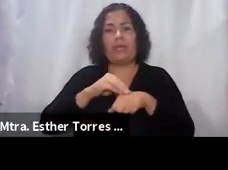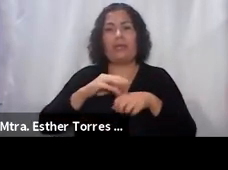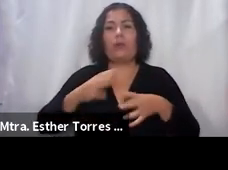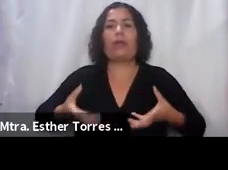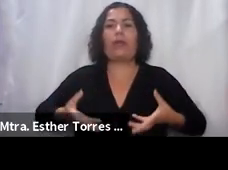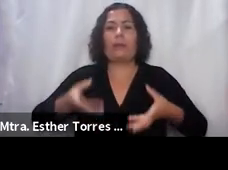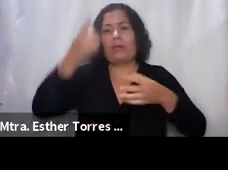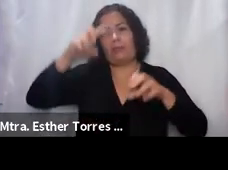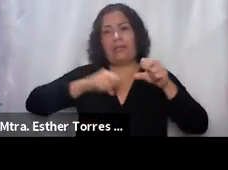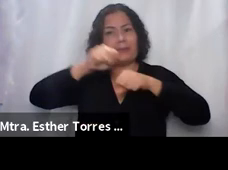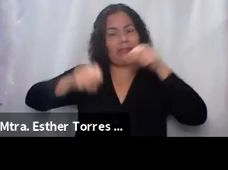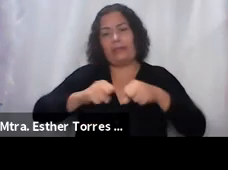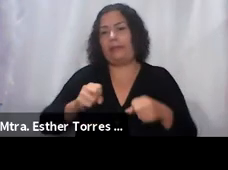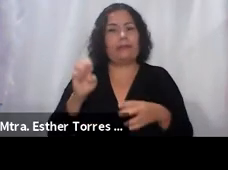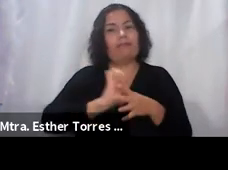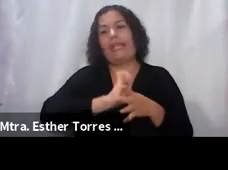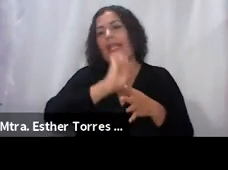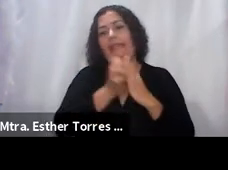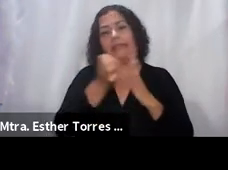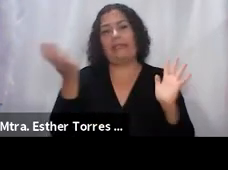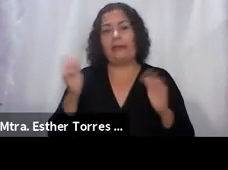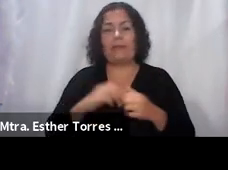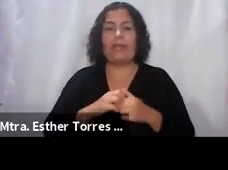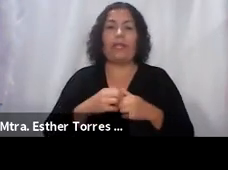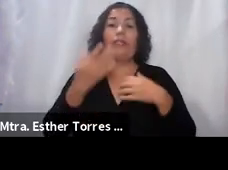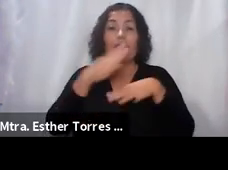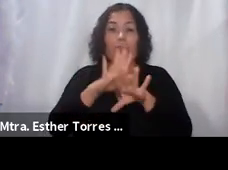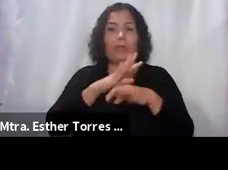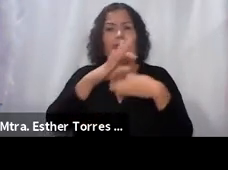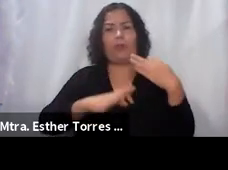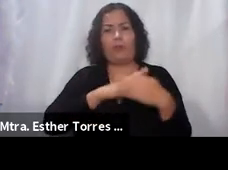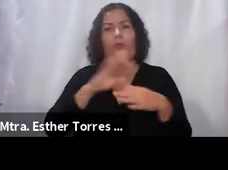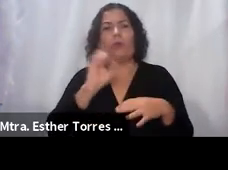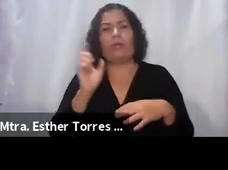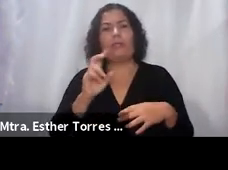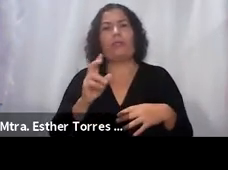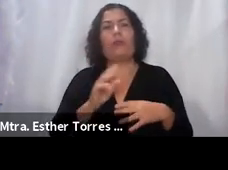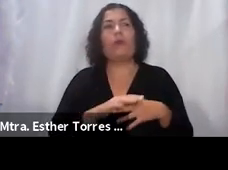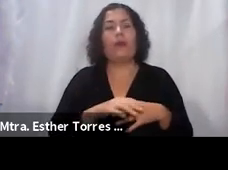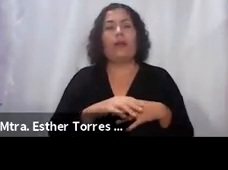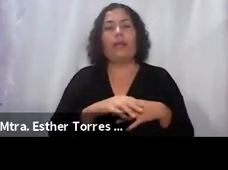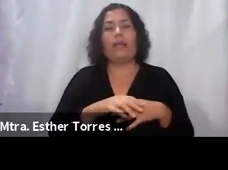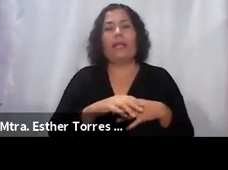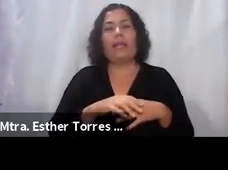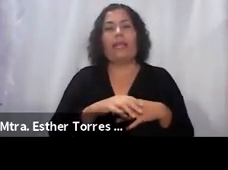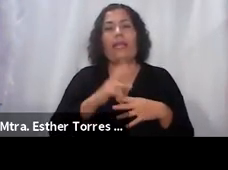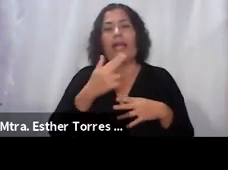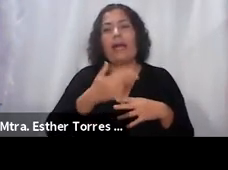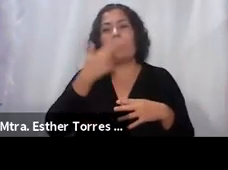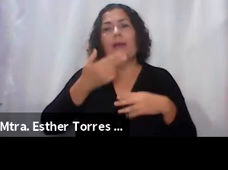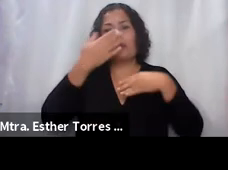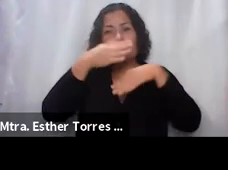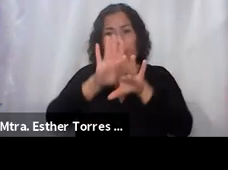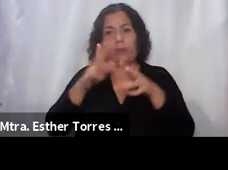etcétera. Y entonces, y sobre todo cuando estamos hablando que tenemos, ¿no? Peatones con diferentes tipos de discapacidad,